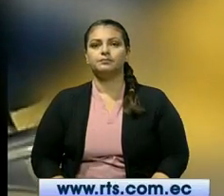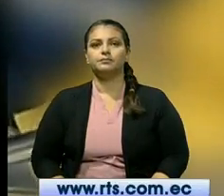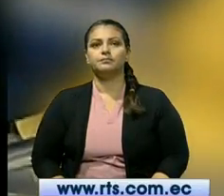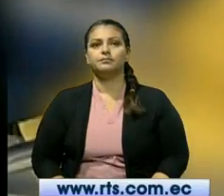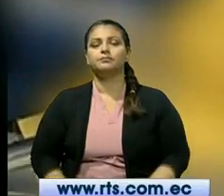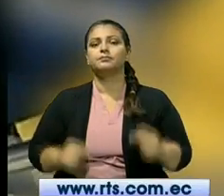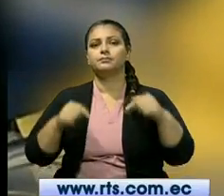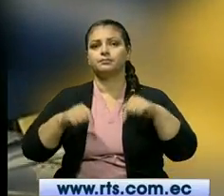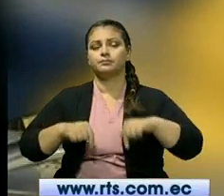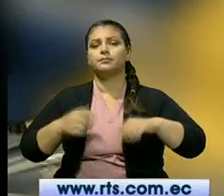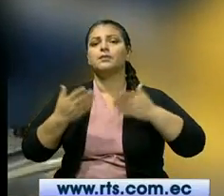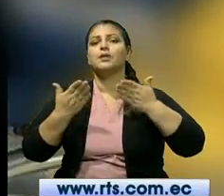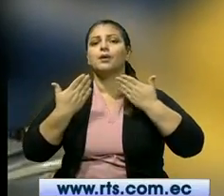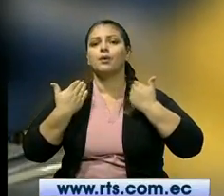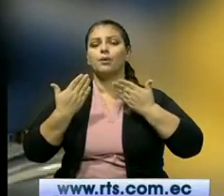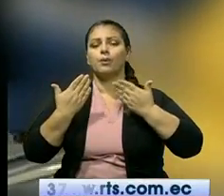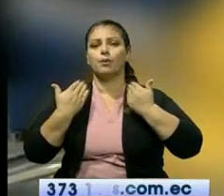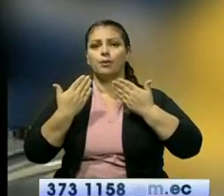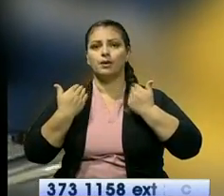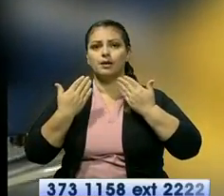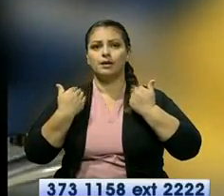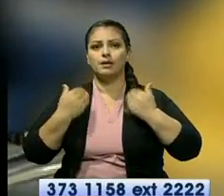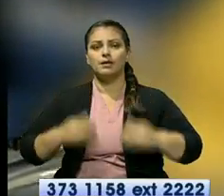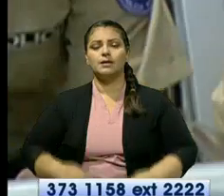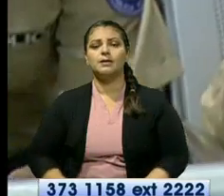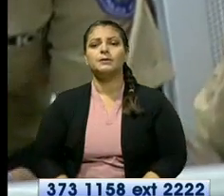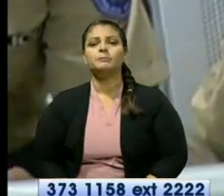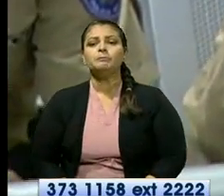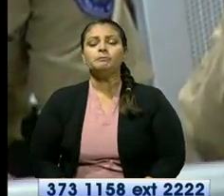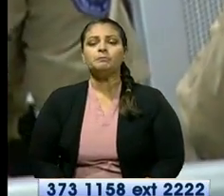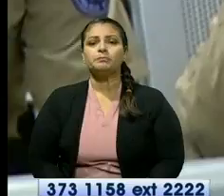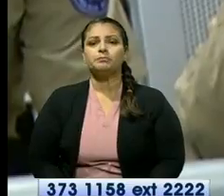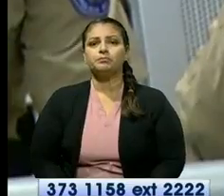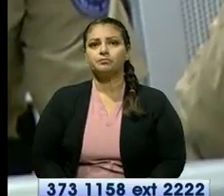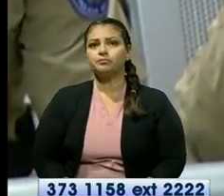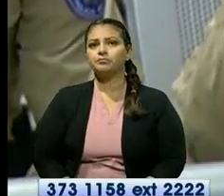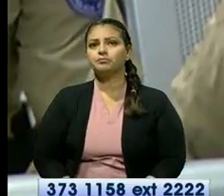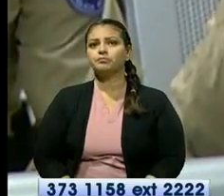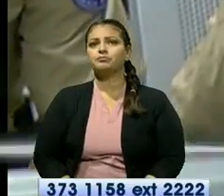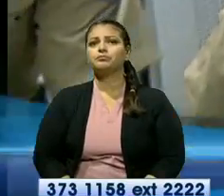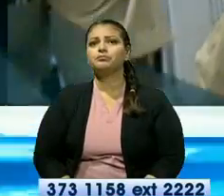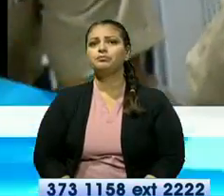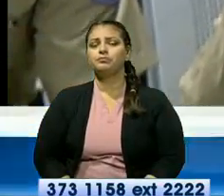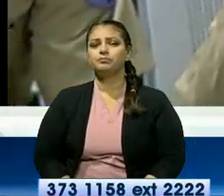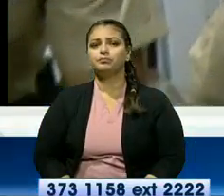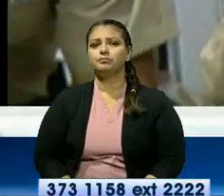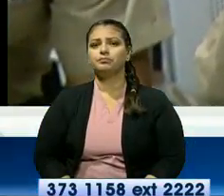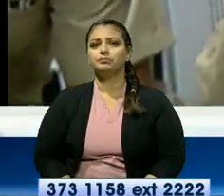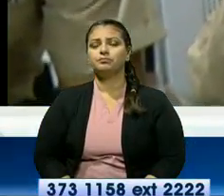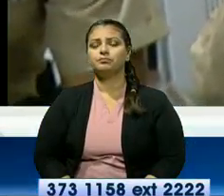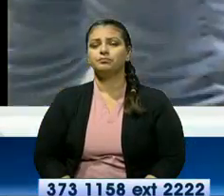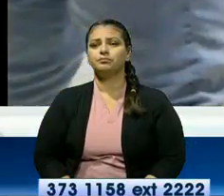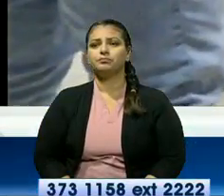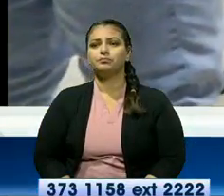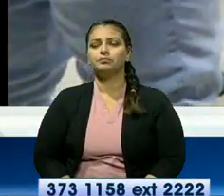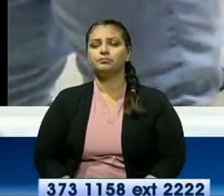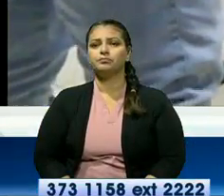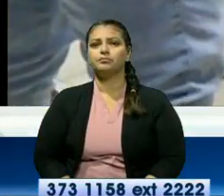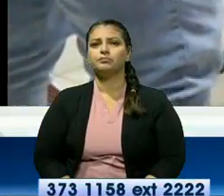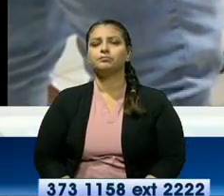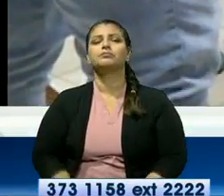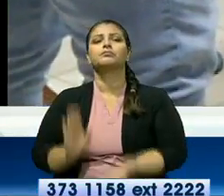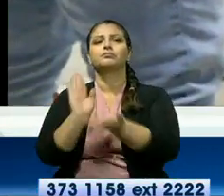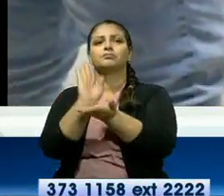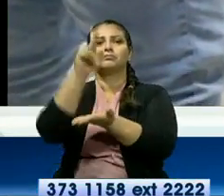Una menor de 12 años fue violada, aparentemente por un conductor de tricimoto. El hecho se produjo en el sector